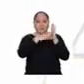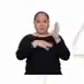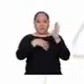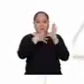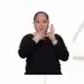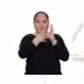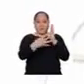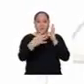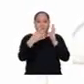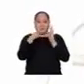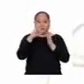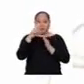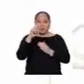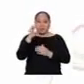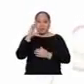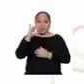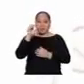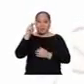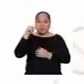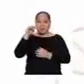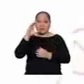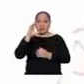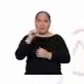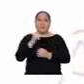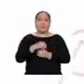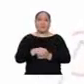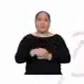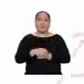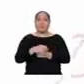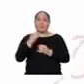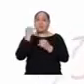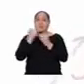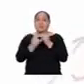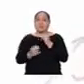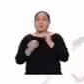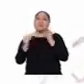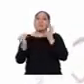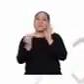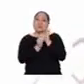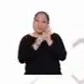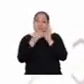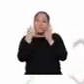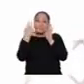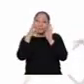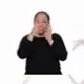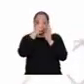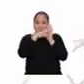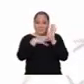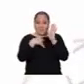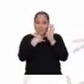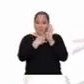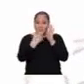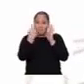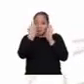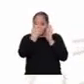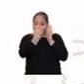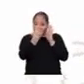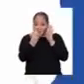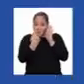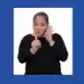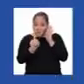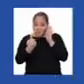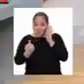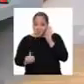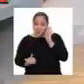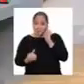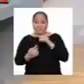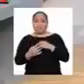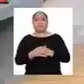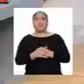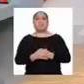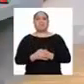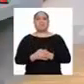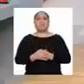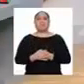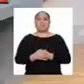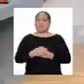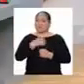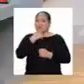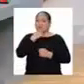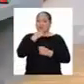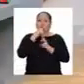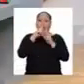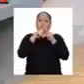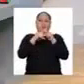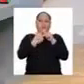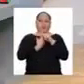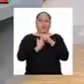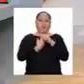por último, elaboraremos una tabla de frecuencia para cada tipo de variable. Empecemos